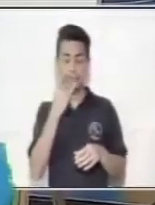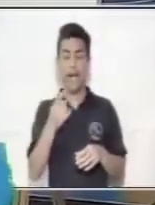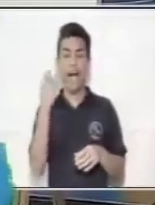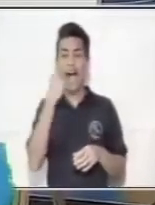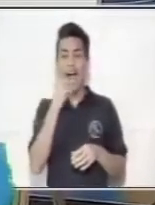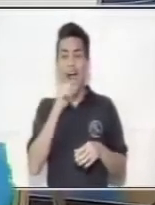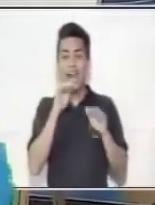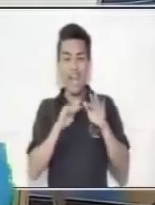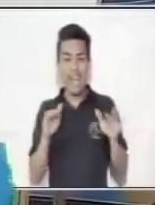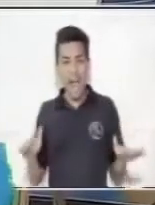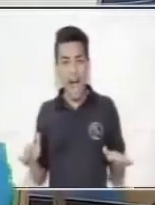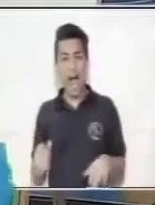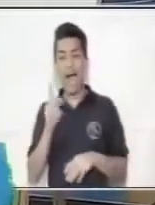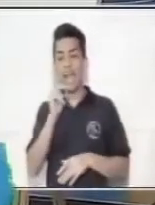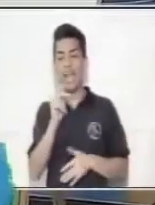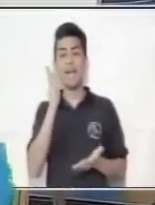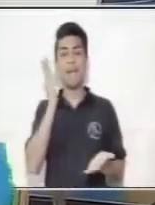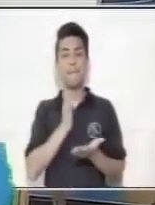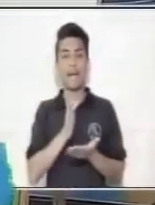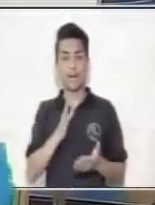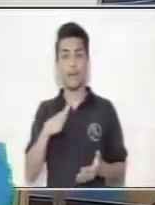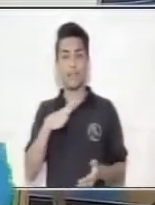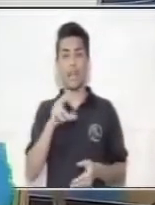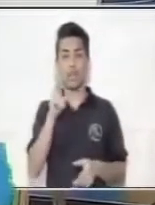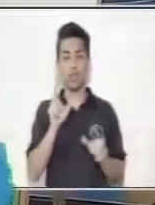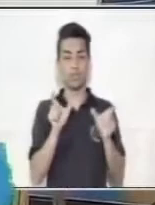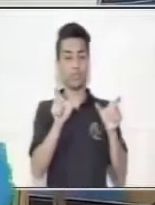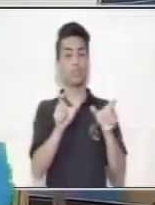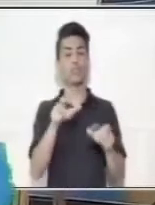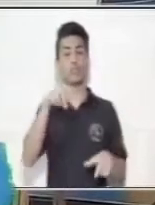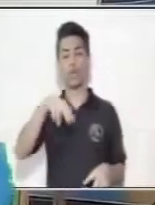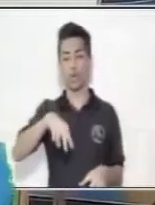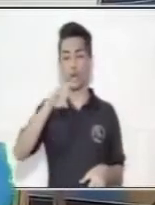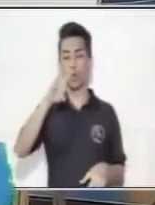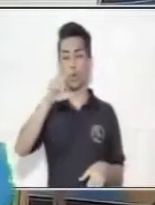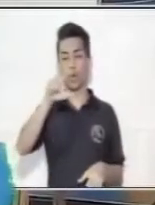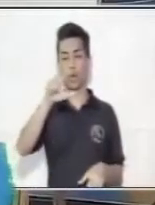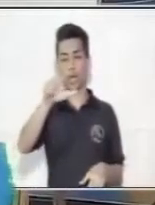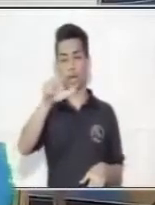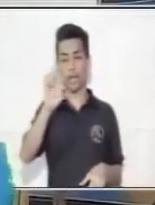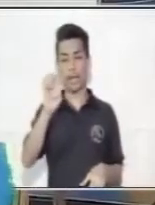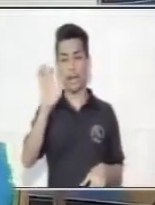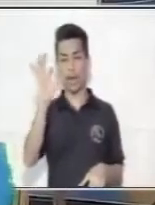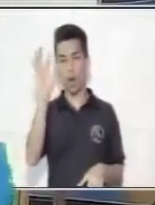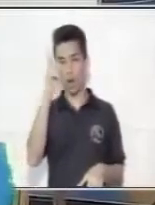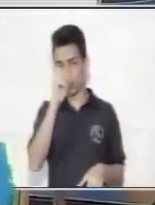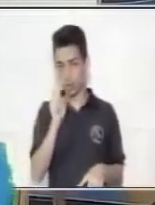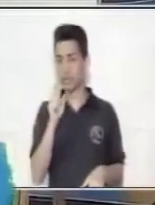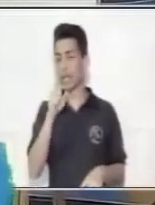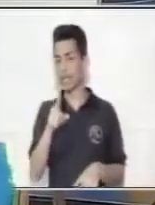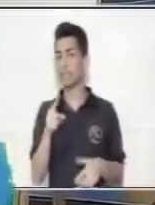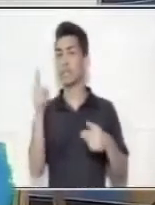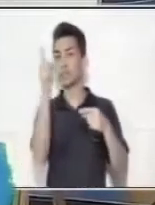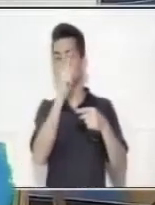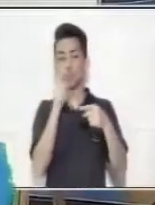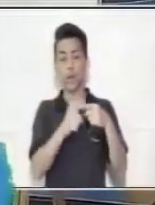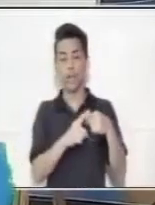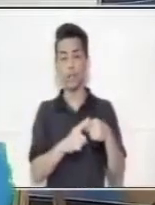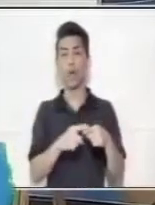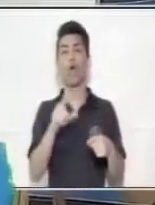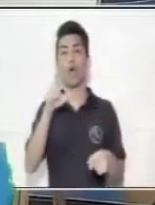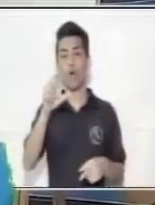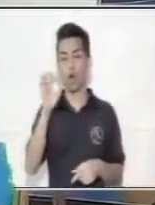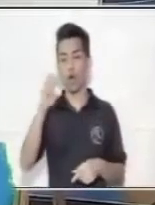por lo tanto llegan a ser los núcleos. Entonces, podemos identificar que este sujeto es compuesto porque no